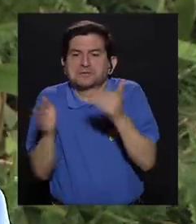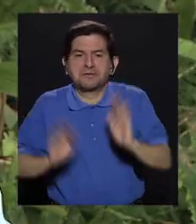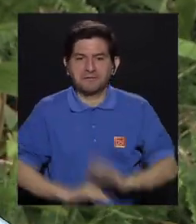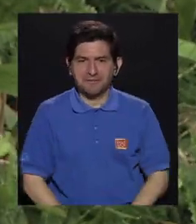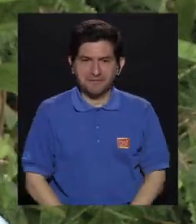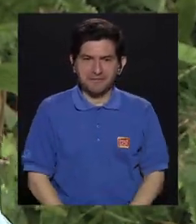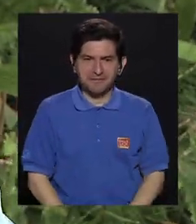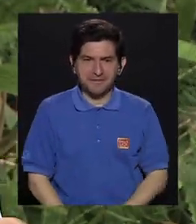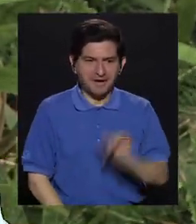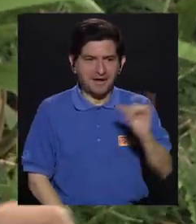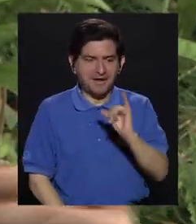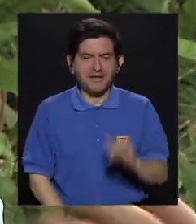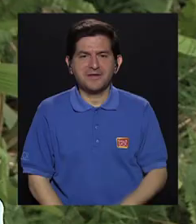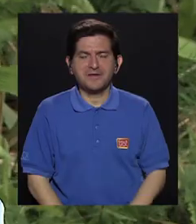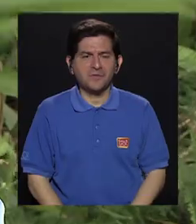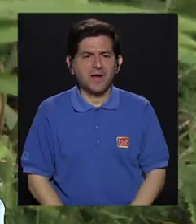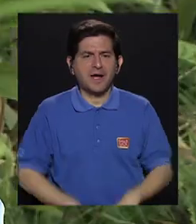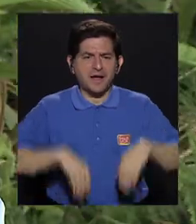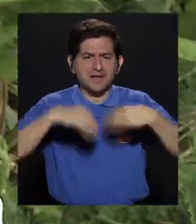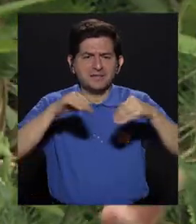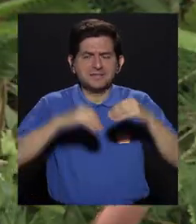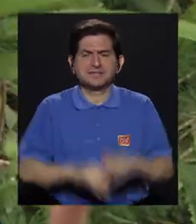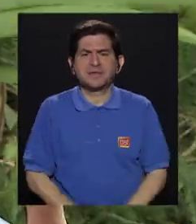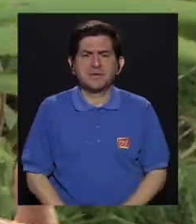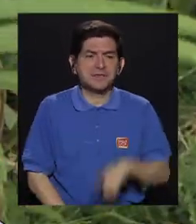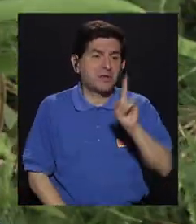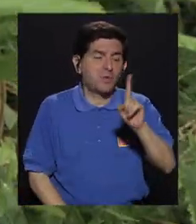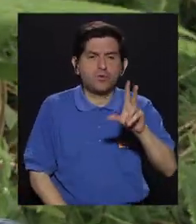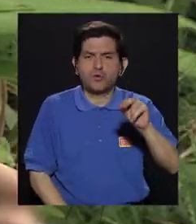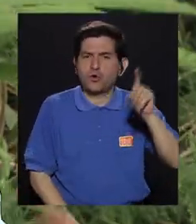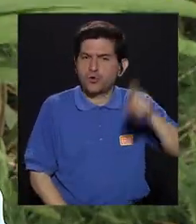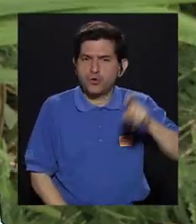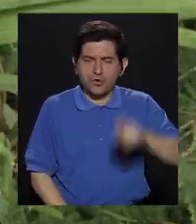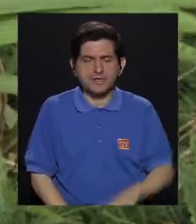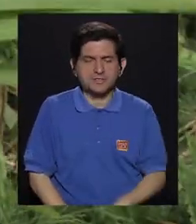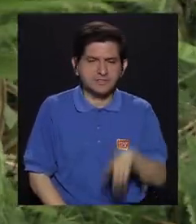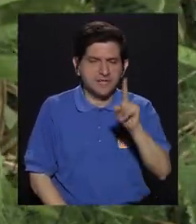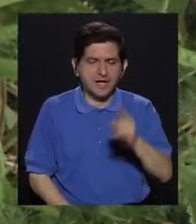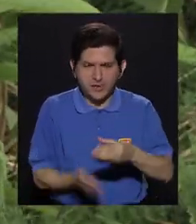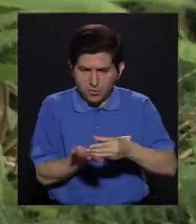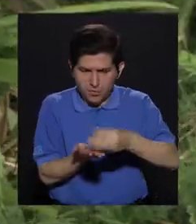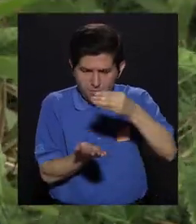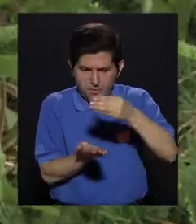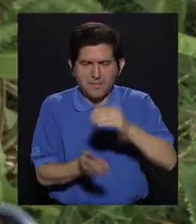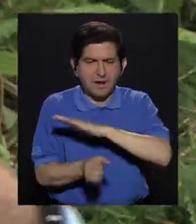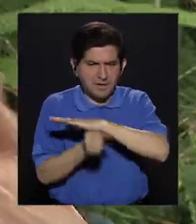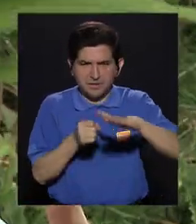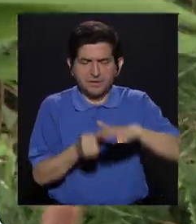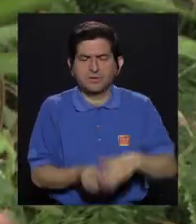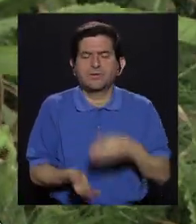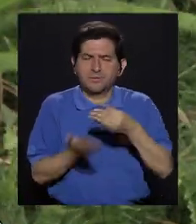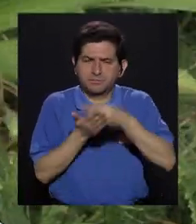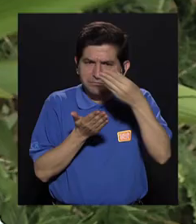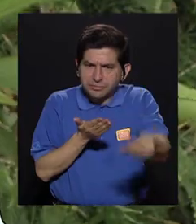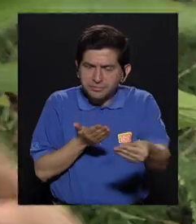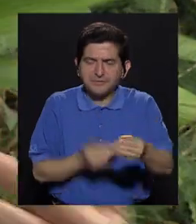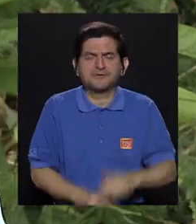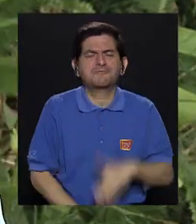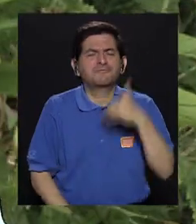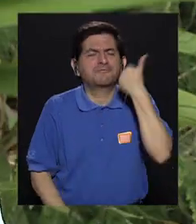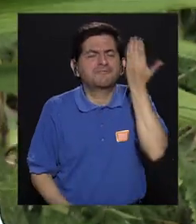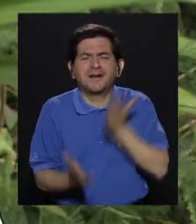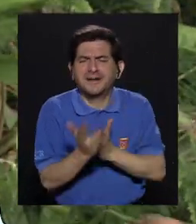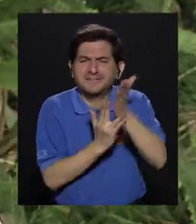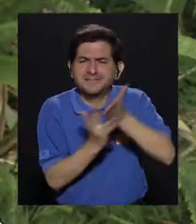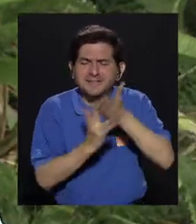esquina, se consiguen sueltos, no necesariamente necesitas comprar un paquete cerrado. Entonces hay una facilidad